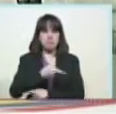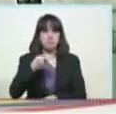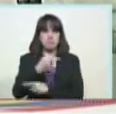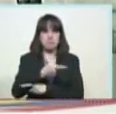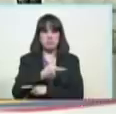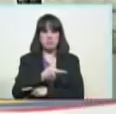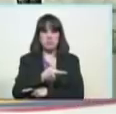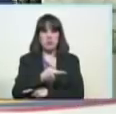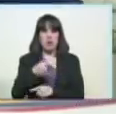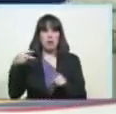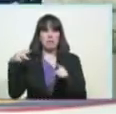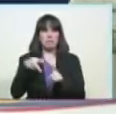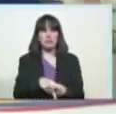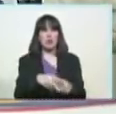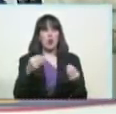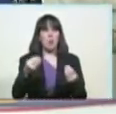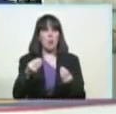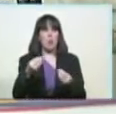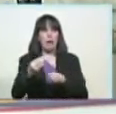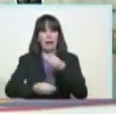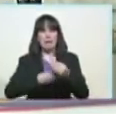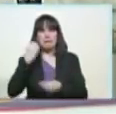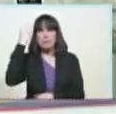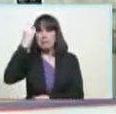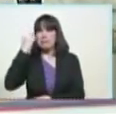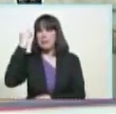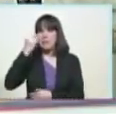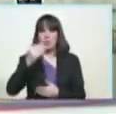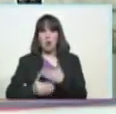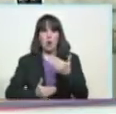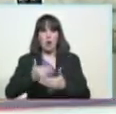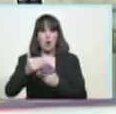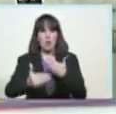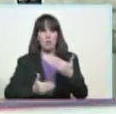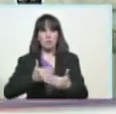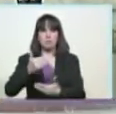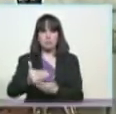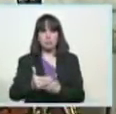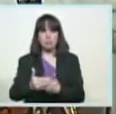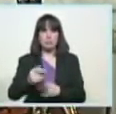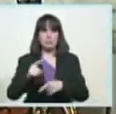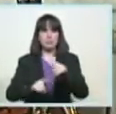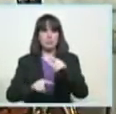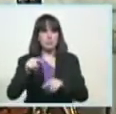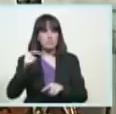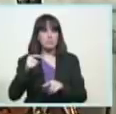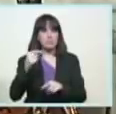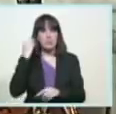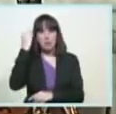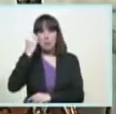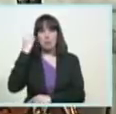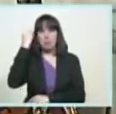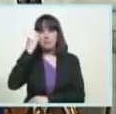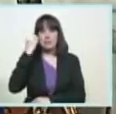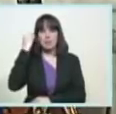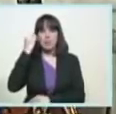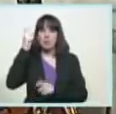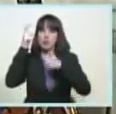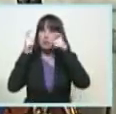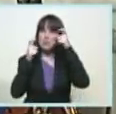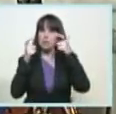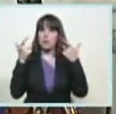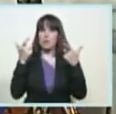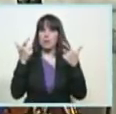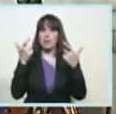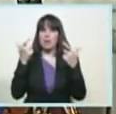bagaje de pensamiento económico avanzado tiene la revolución socialista de venezuela el pensamiento del comandante hugo